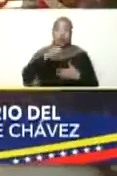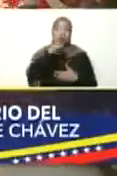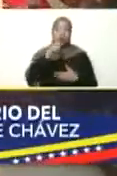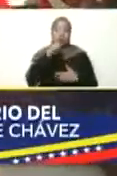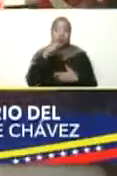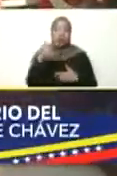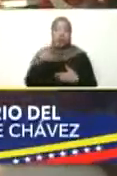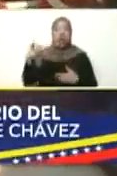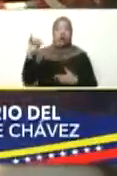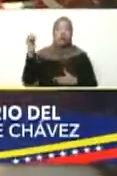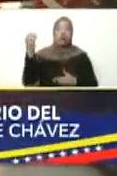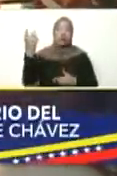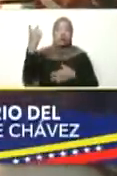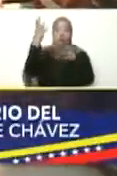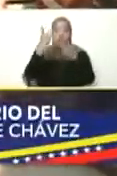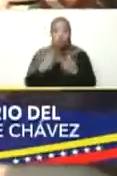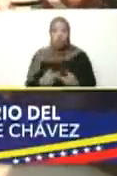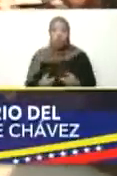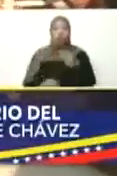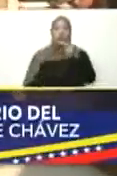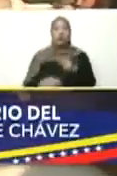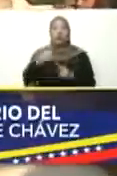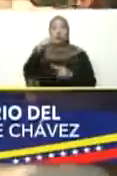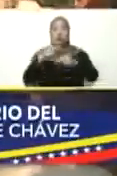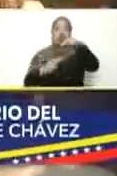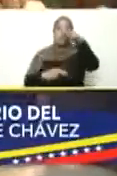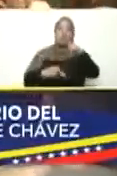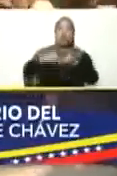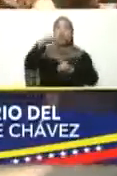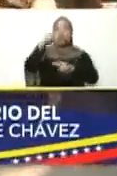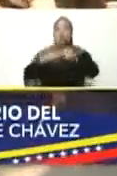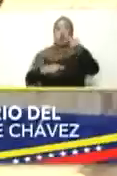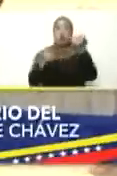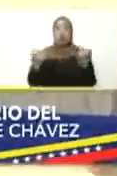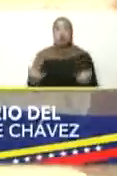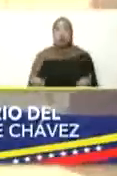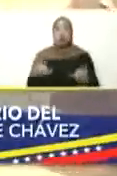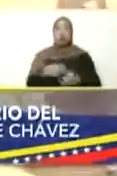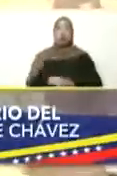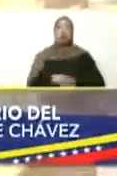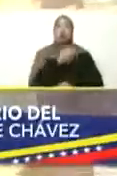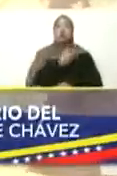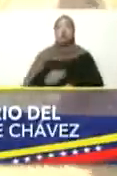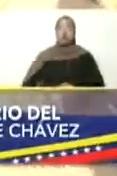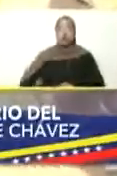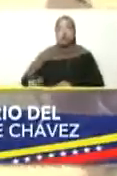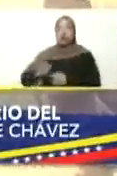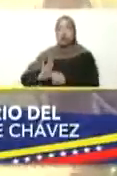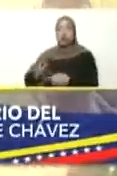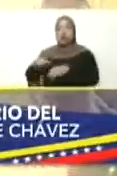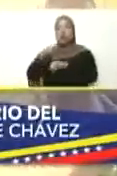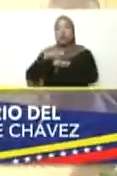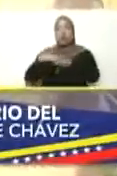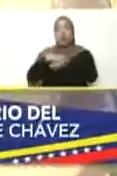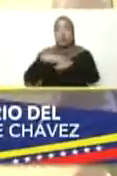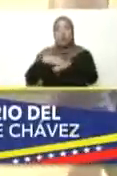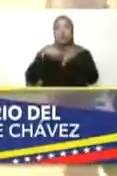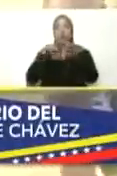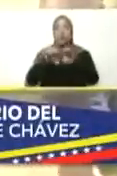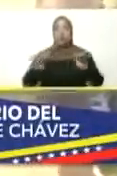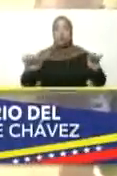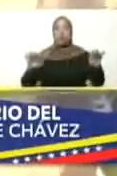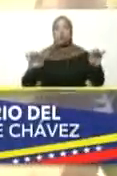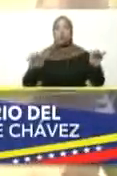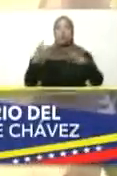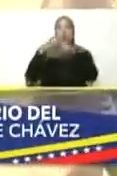hace tiempo. ¿Cuánto cuesta construir ese proyecto? ¿Tienen una estimación? Sí, se lo hemos presentado al Ministerio de Educación. Por aquí nos visitó la otra